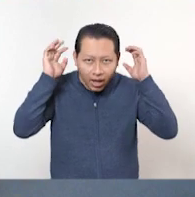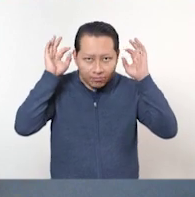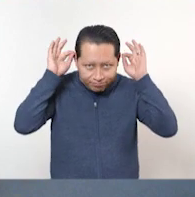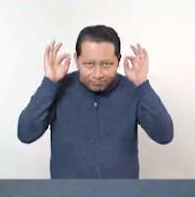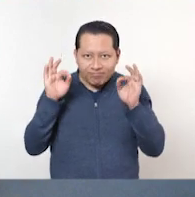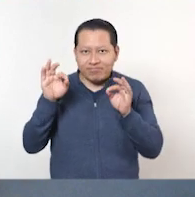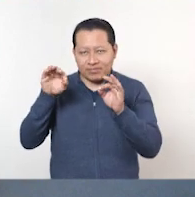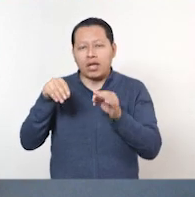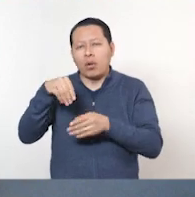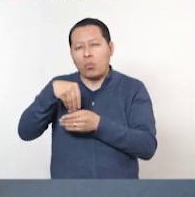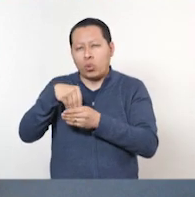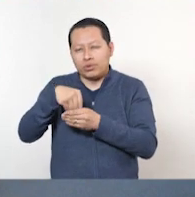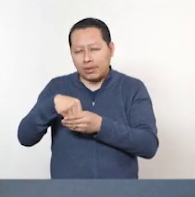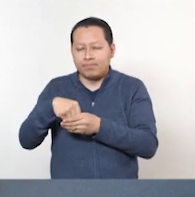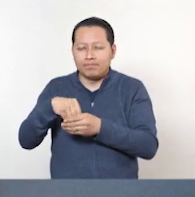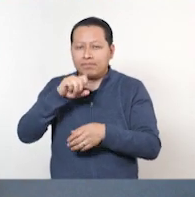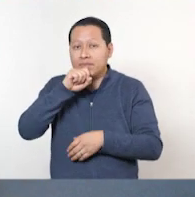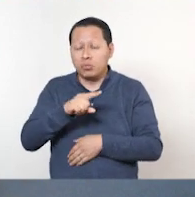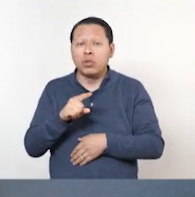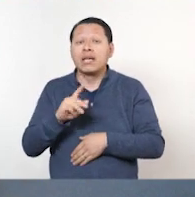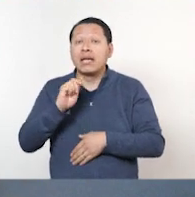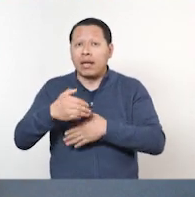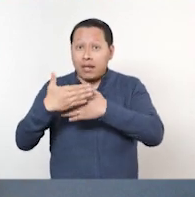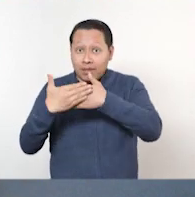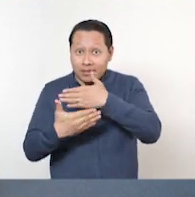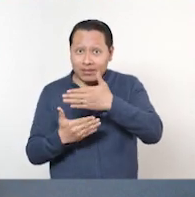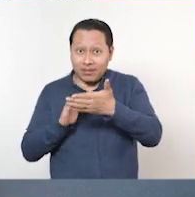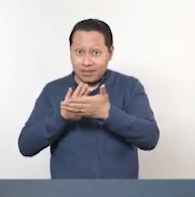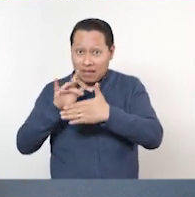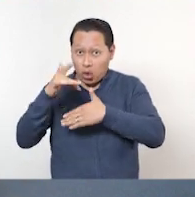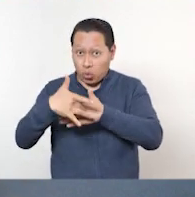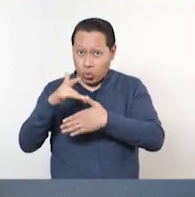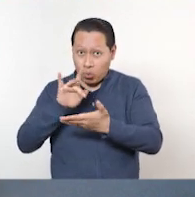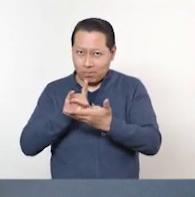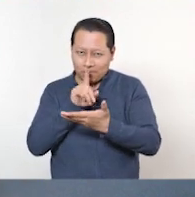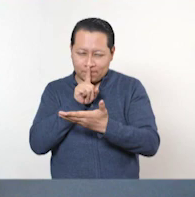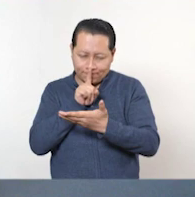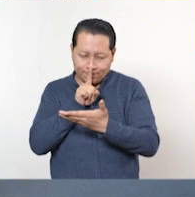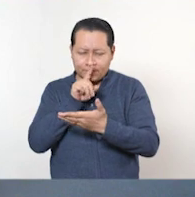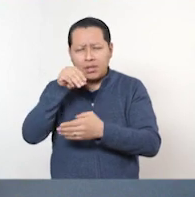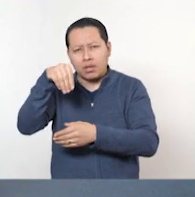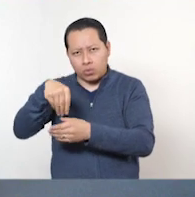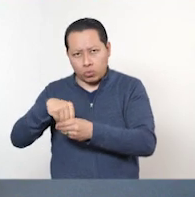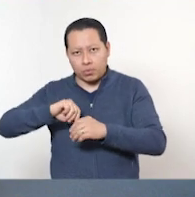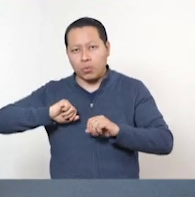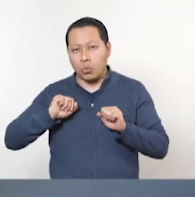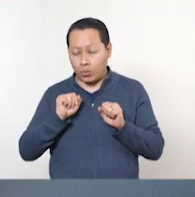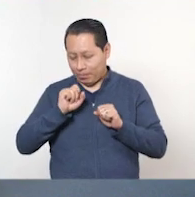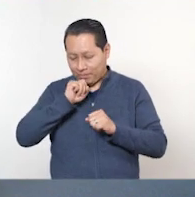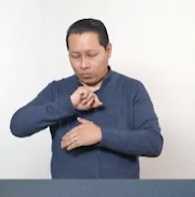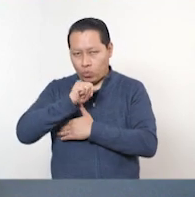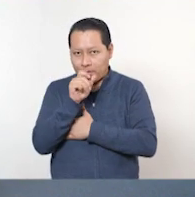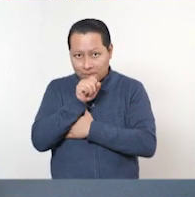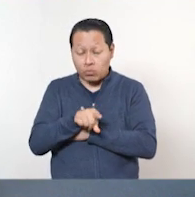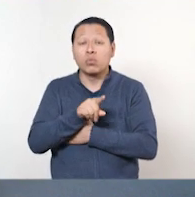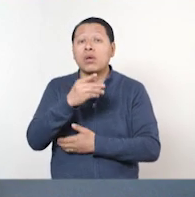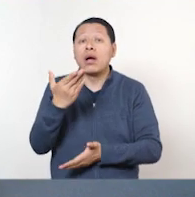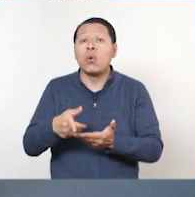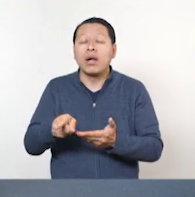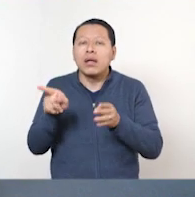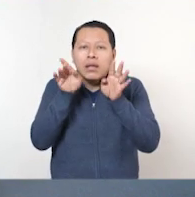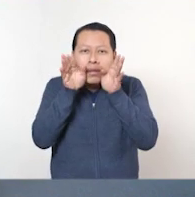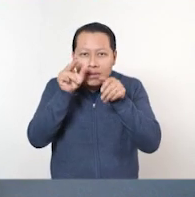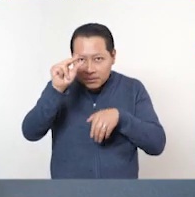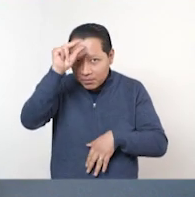nuestro cubrebocas, a guardarlo en la bolsita sin tocar la parte interna ni la parte externa. Y ahora vamos a ver una cápsula que nos tiene preparada